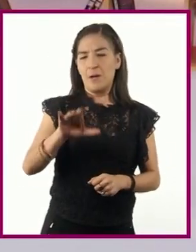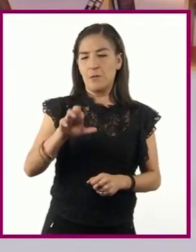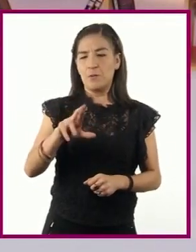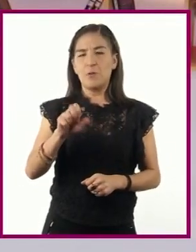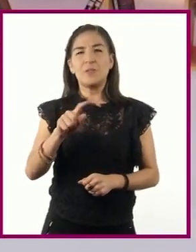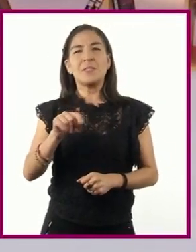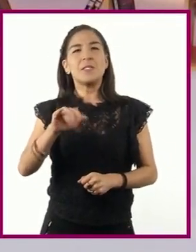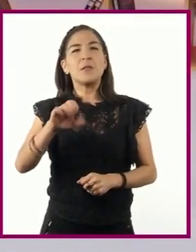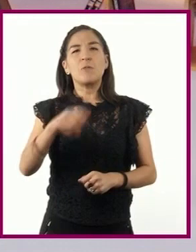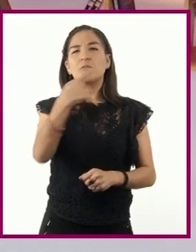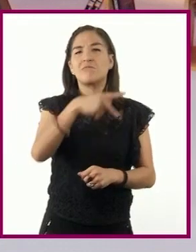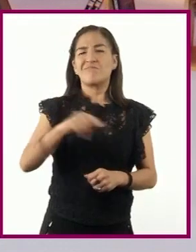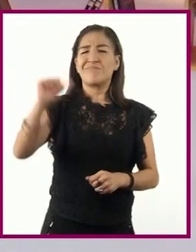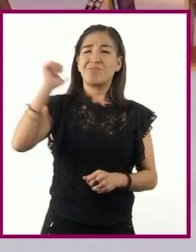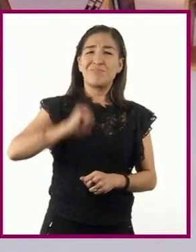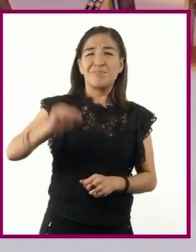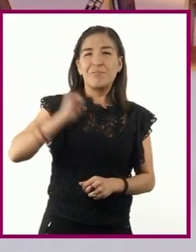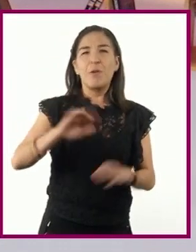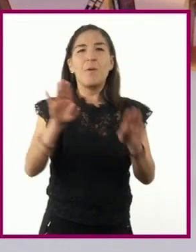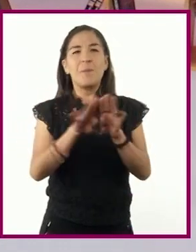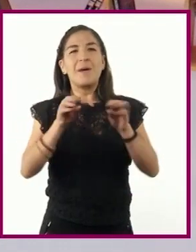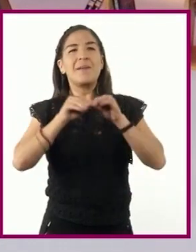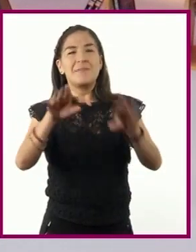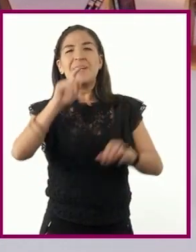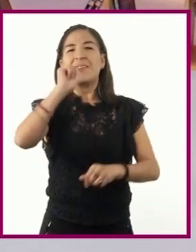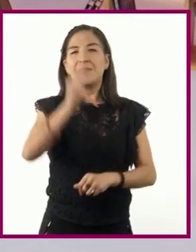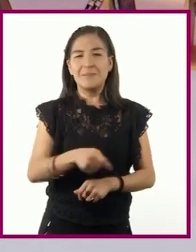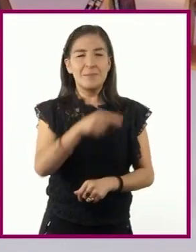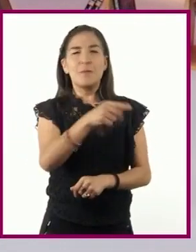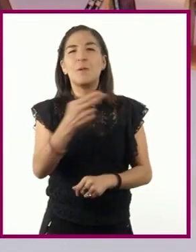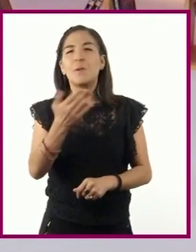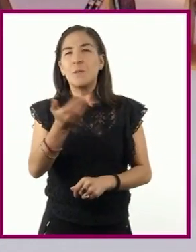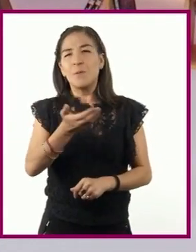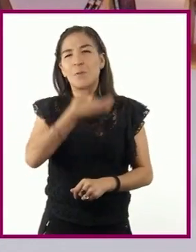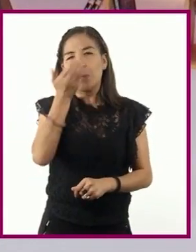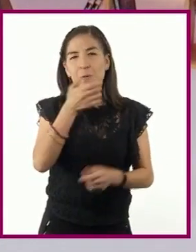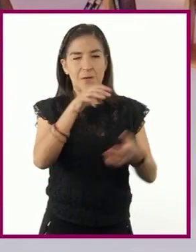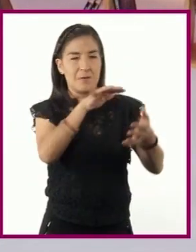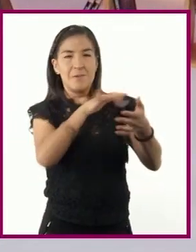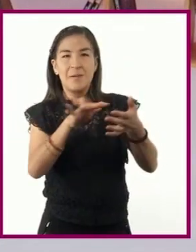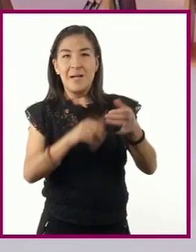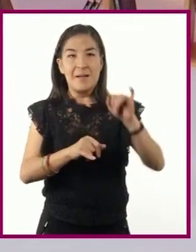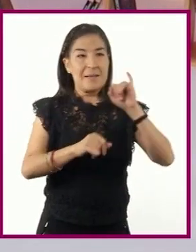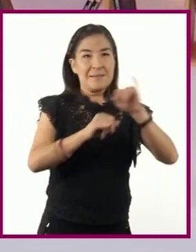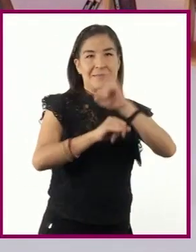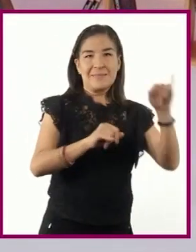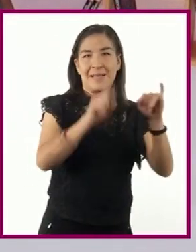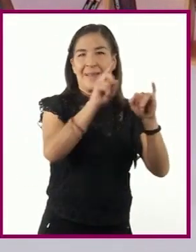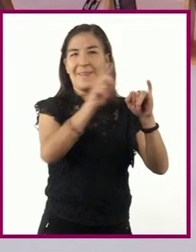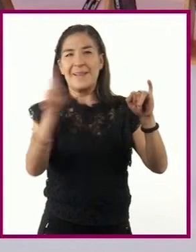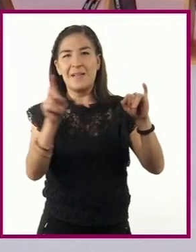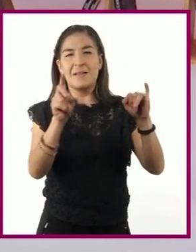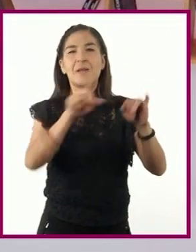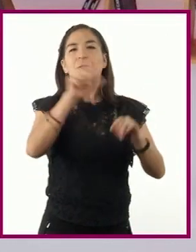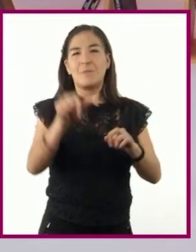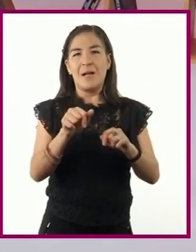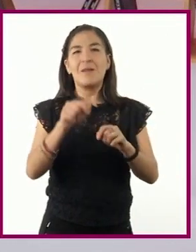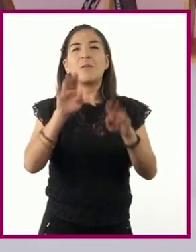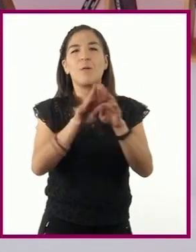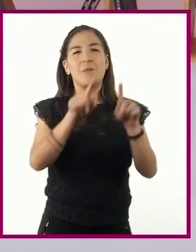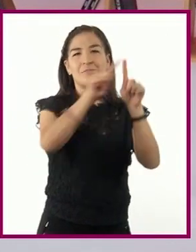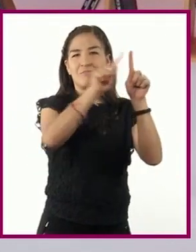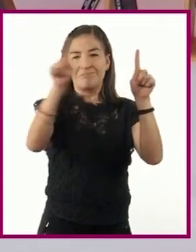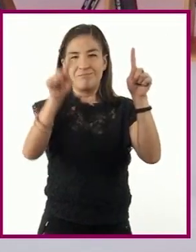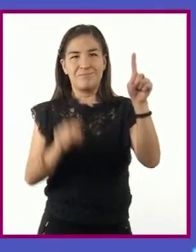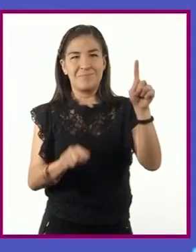muy antigua que subvierte la convención de leer de izquierda a derecha y de arriba a abajo